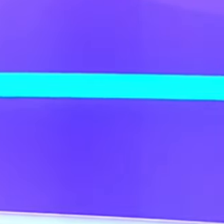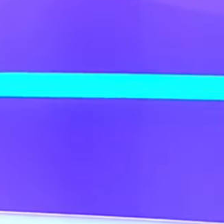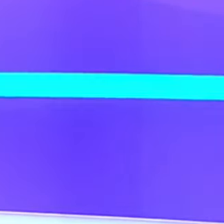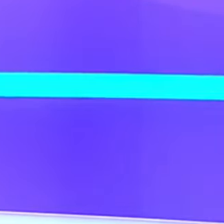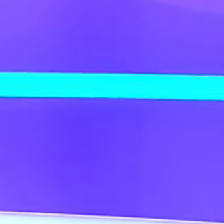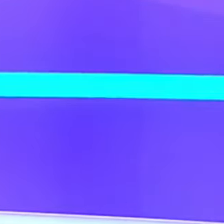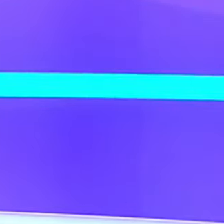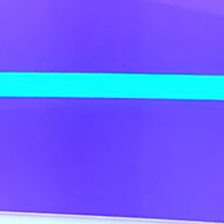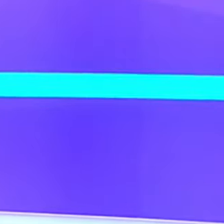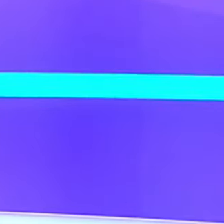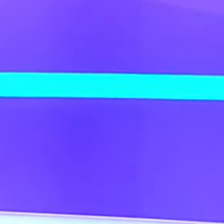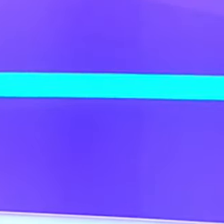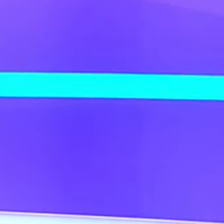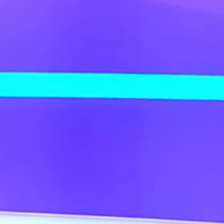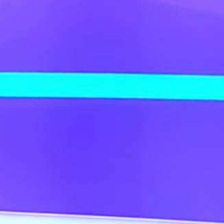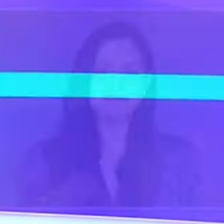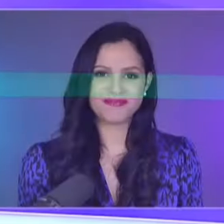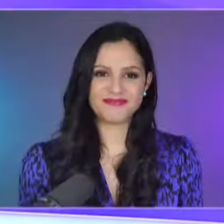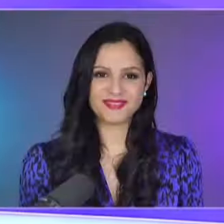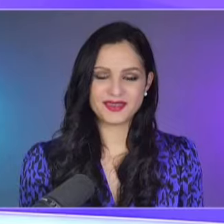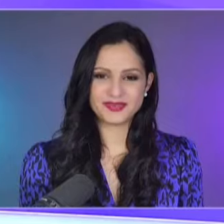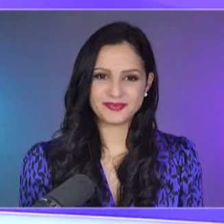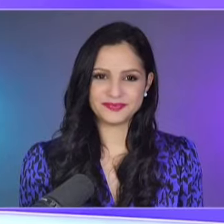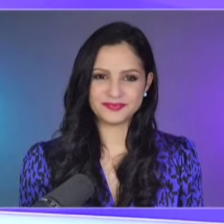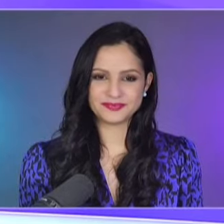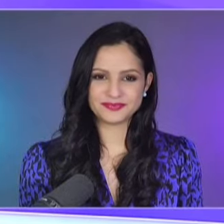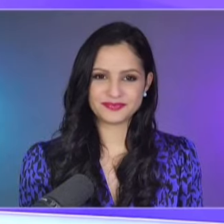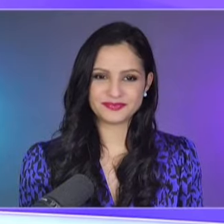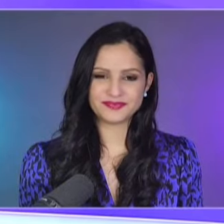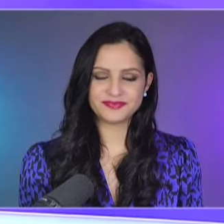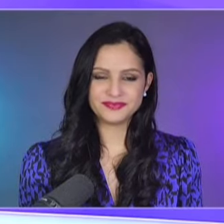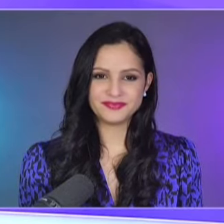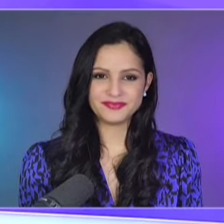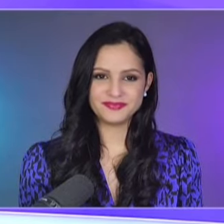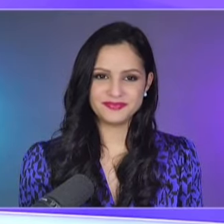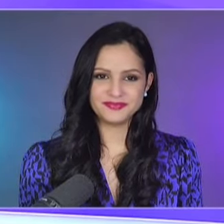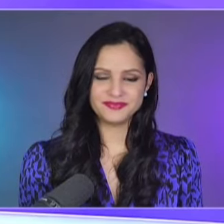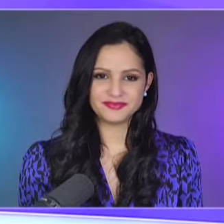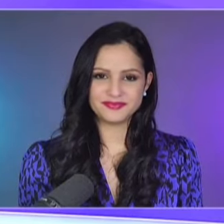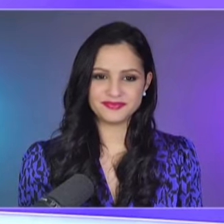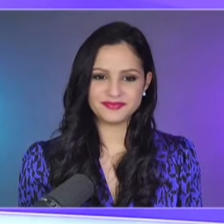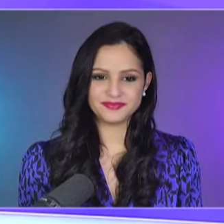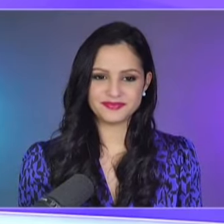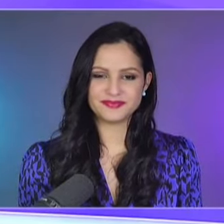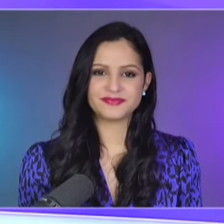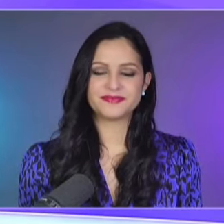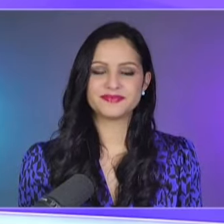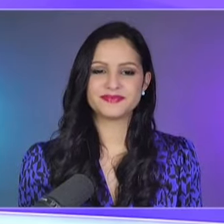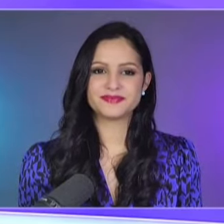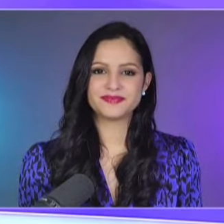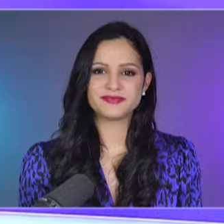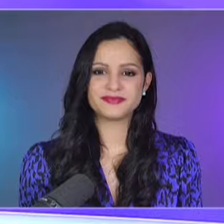tuvimos en esta mesa y dentro de un momento tendremos a Joel Santos, ministro de la Presidencia. Nairobi. Sí, y seguimos con el